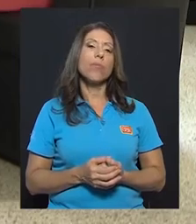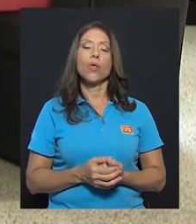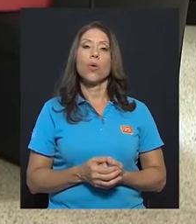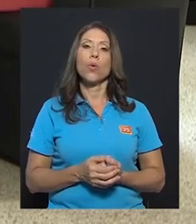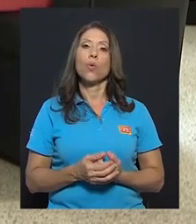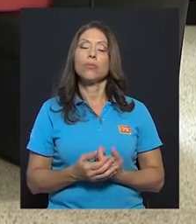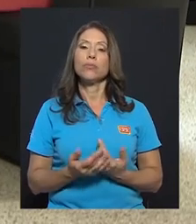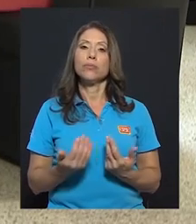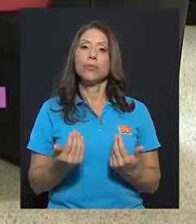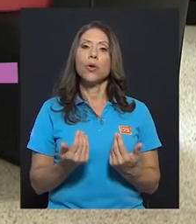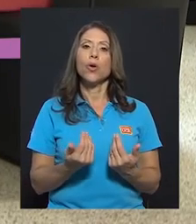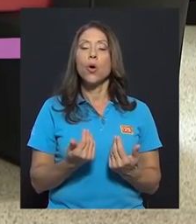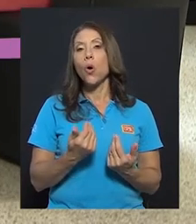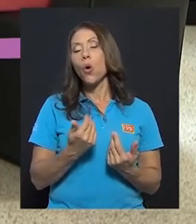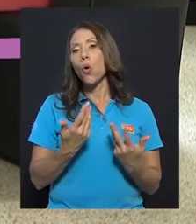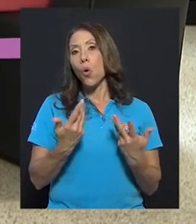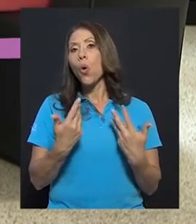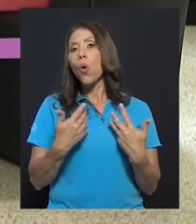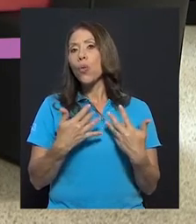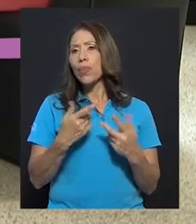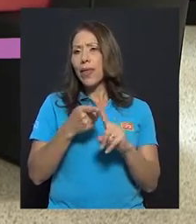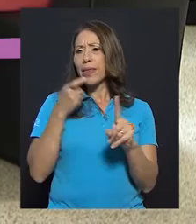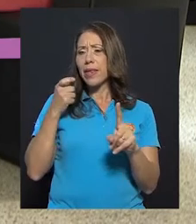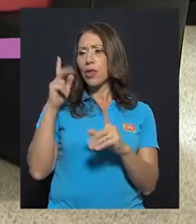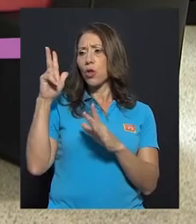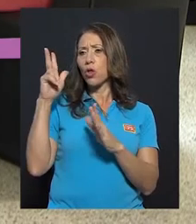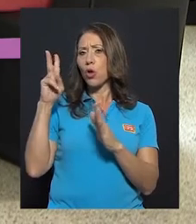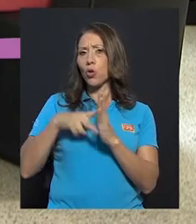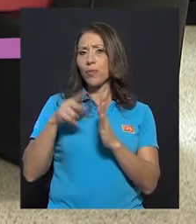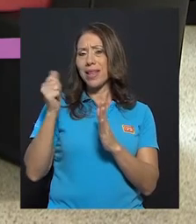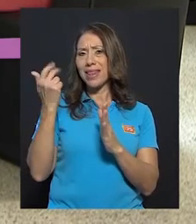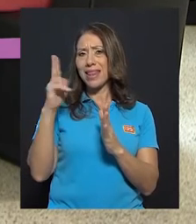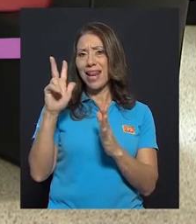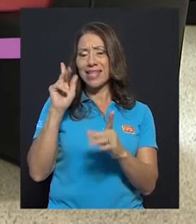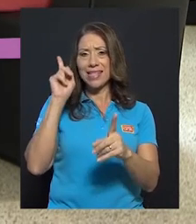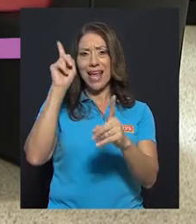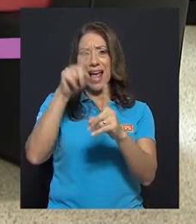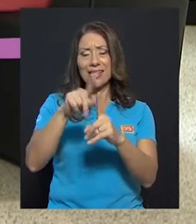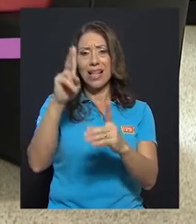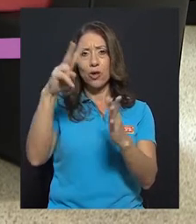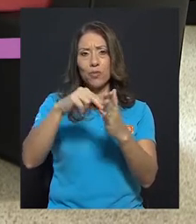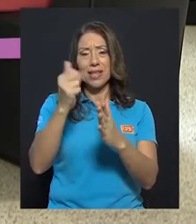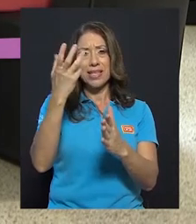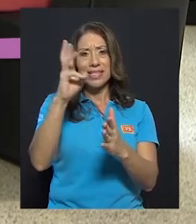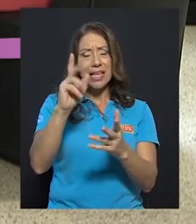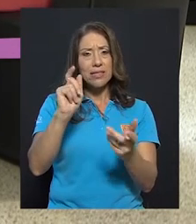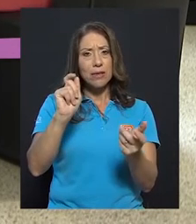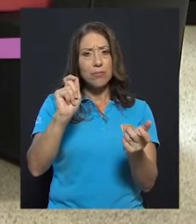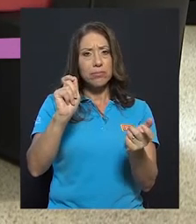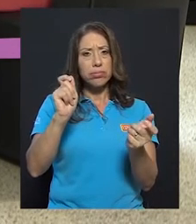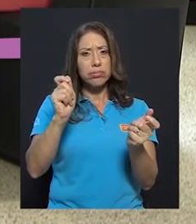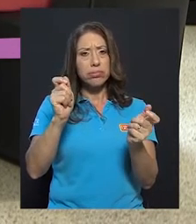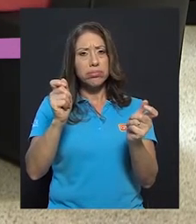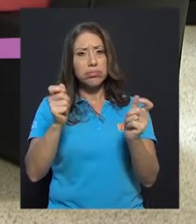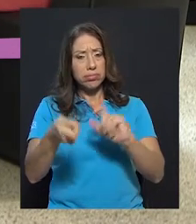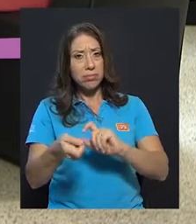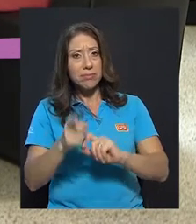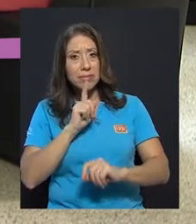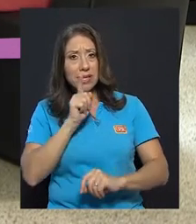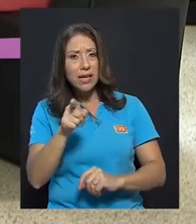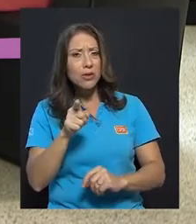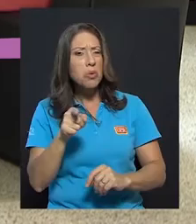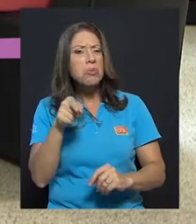hubo una transformación del 2013 al 2016, ¿cierto? ¿Cuál ha